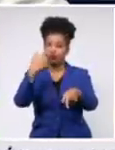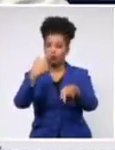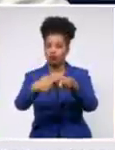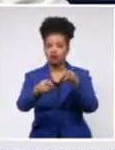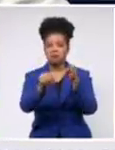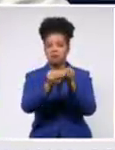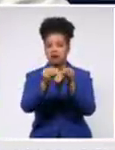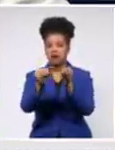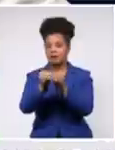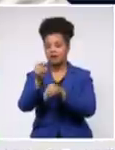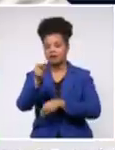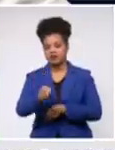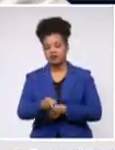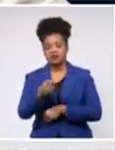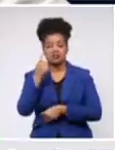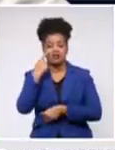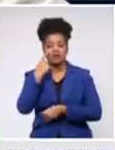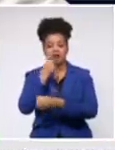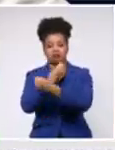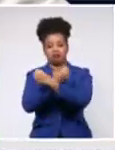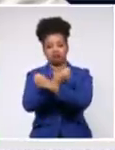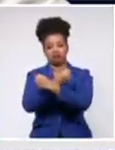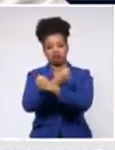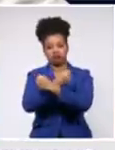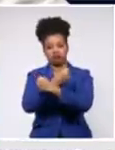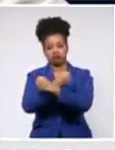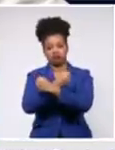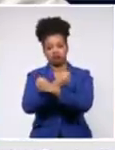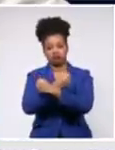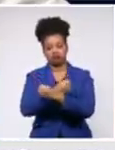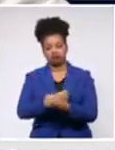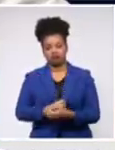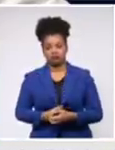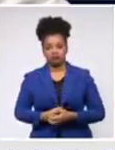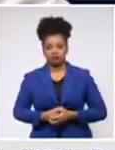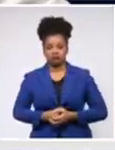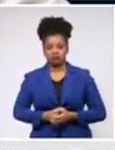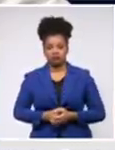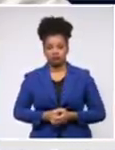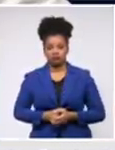hace extremadamente peligrosa por el riesgo de contagio.